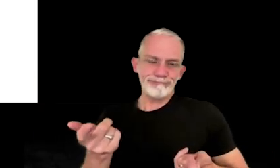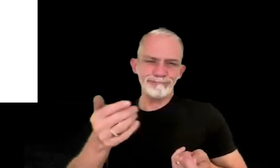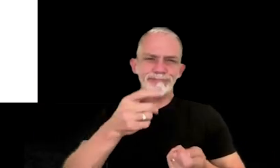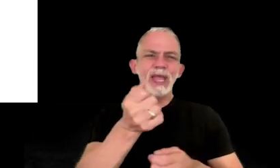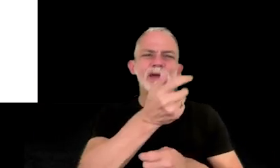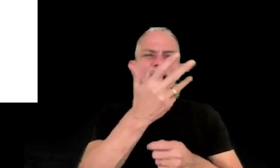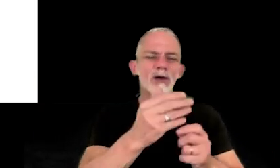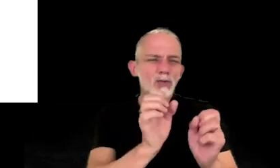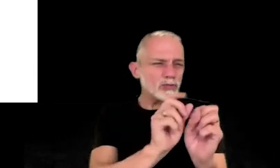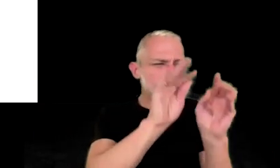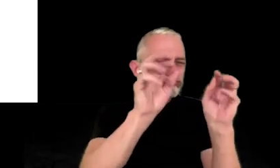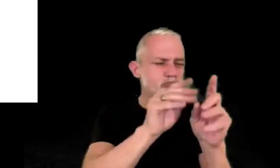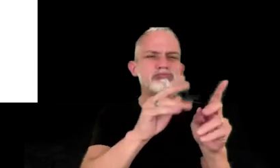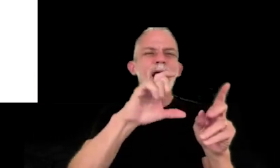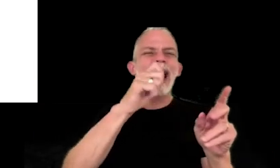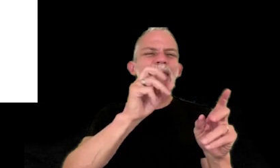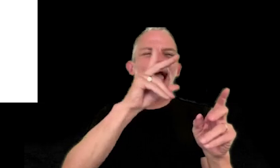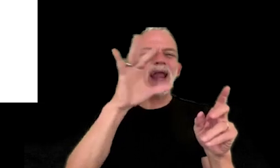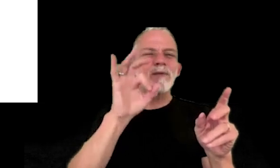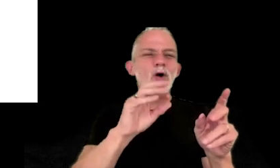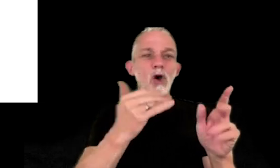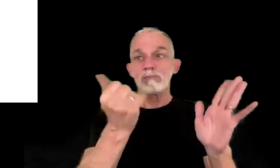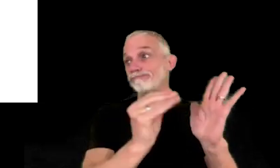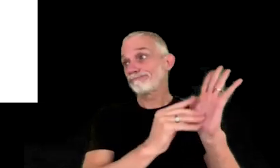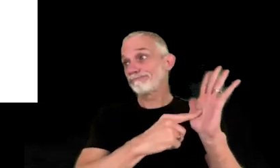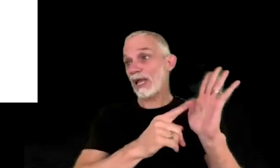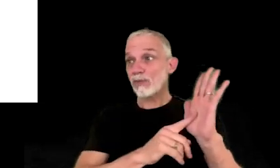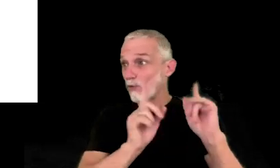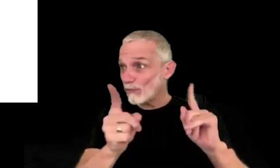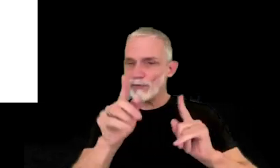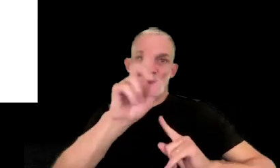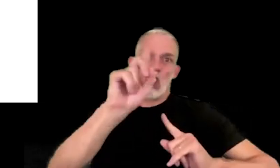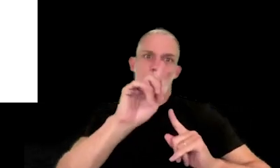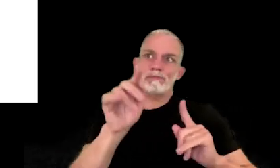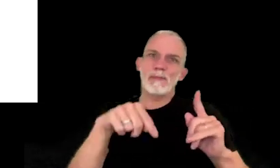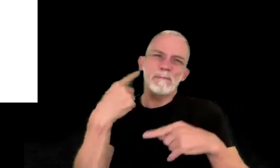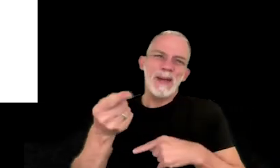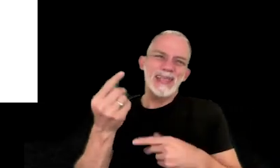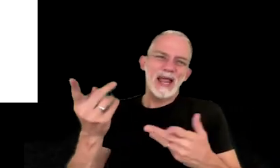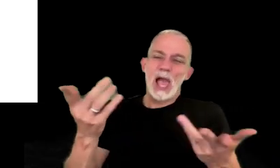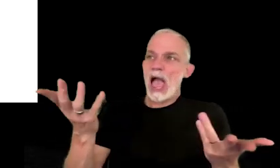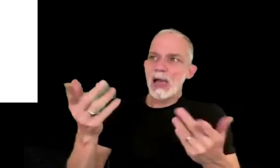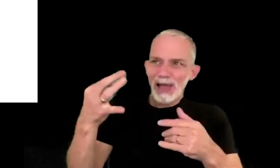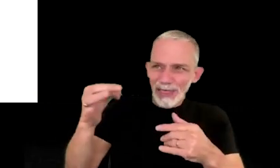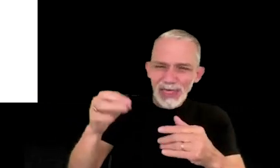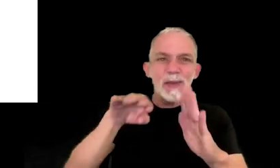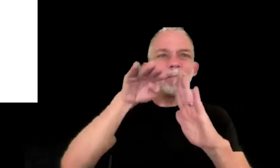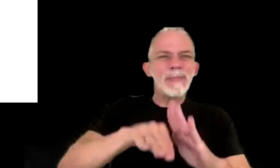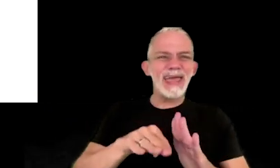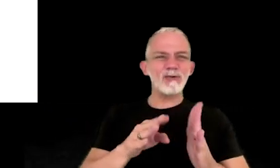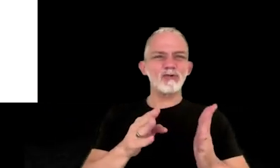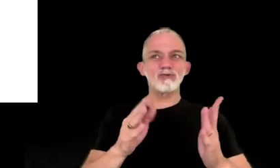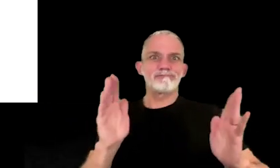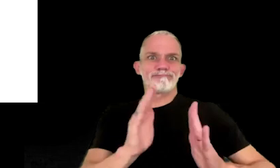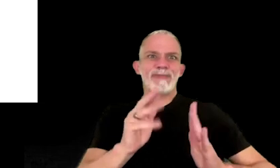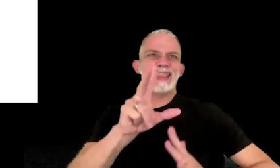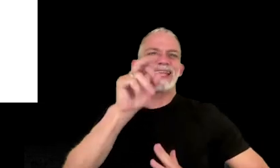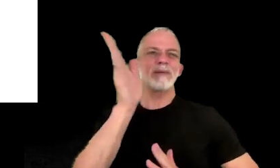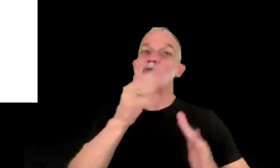de megatoneladas de carbono declarada no quiere decir que las voy a poder mantener, quizás, pues el día de mañana me van a decir, no, tiene que disminuirlo en